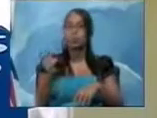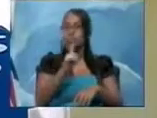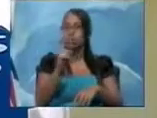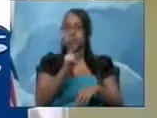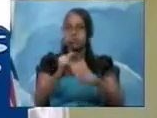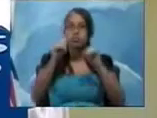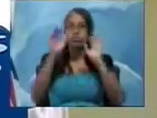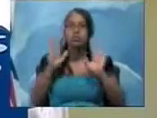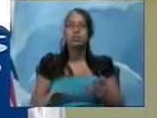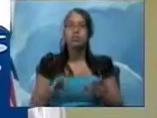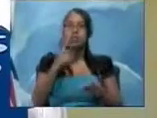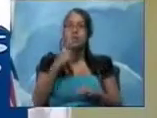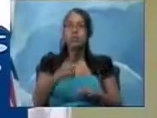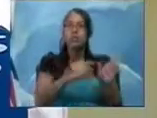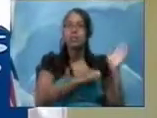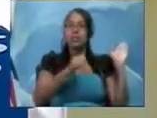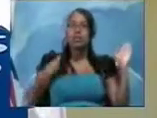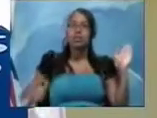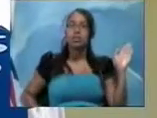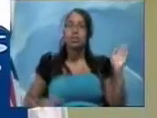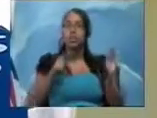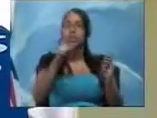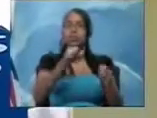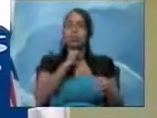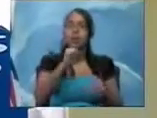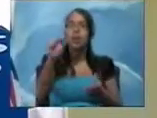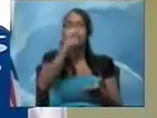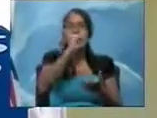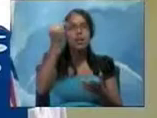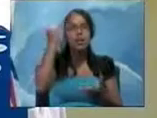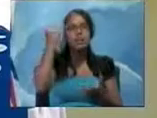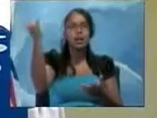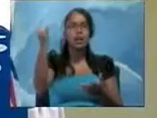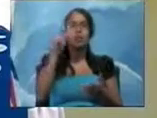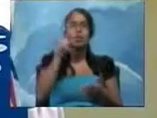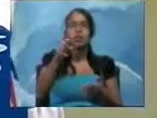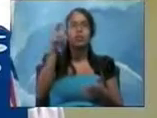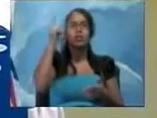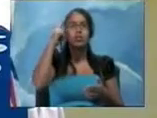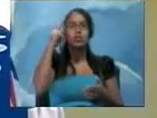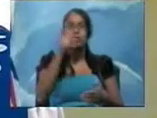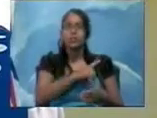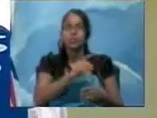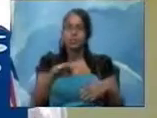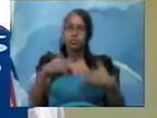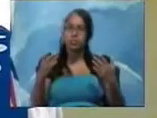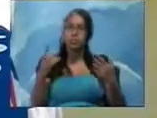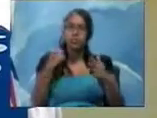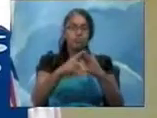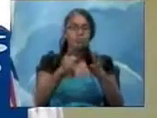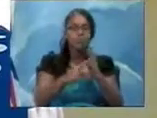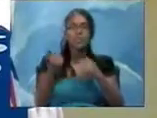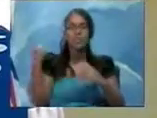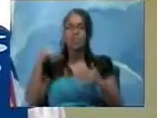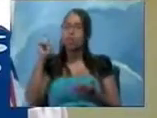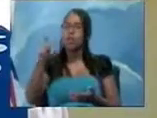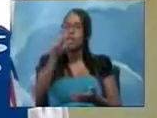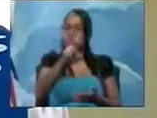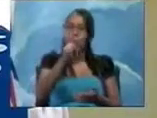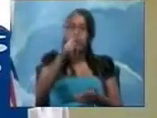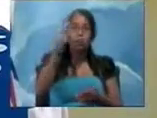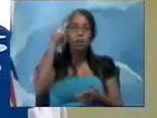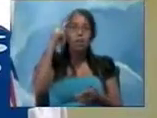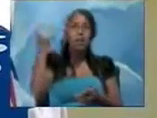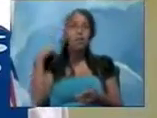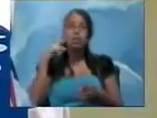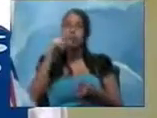detenemos a decir Señor tú eres sabio tú sabes de qué cosa tengo necesidad Tú sabes que tengo que ir desde